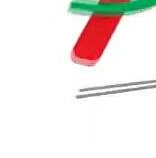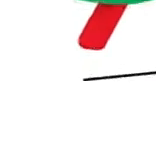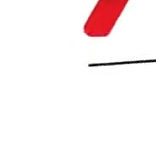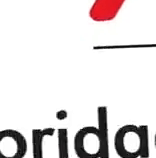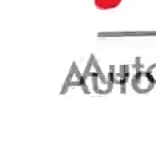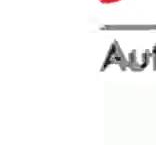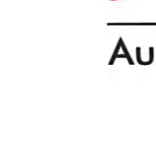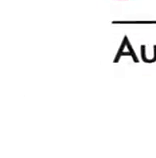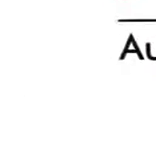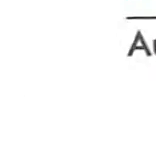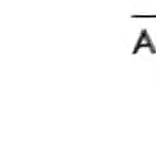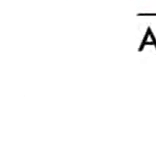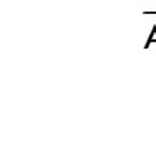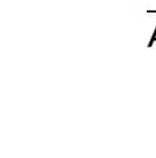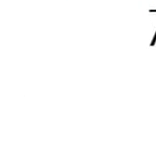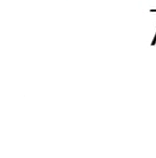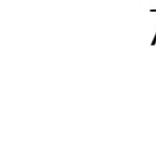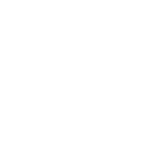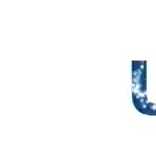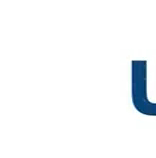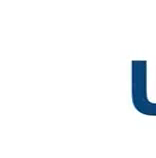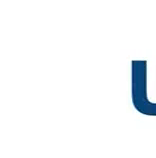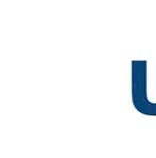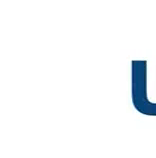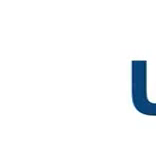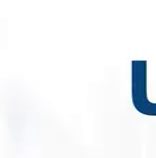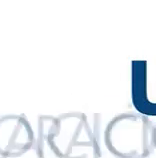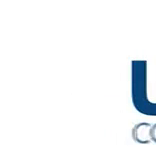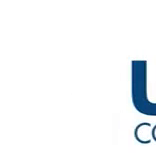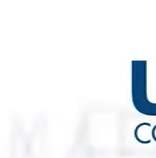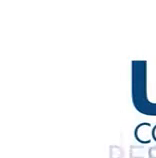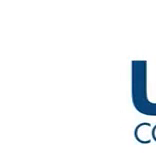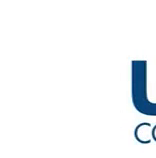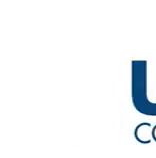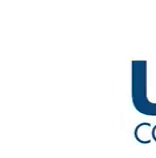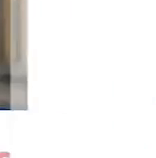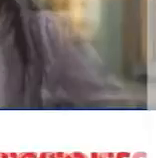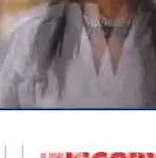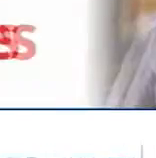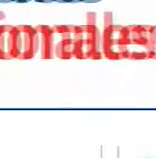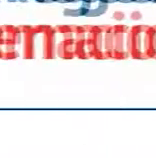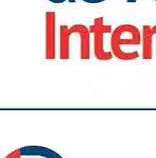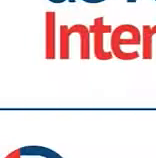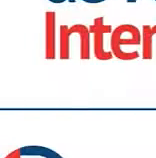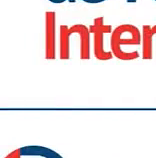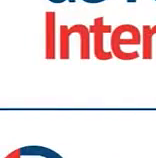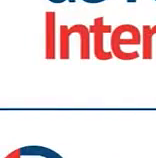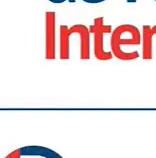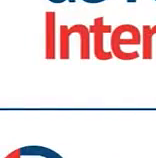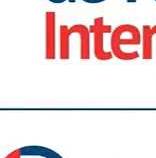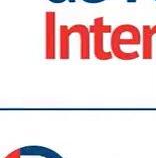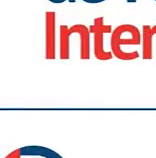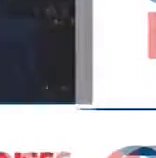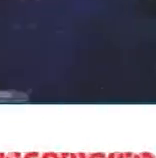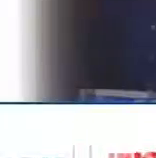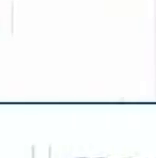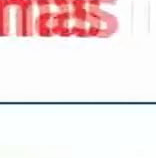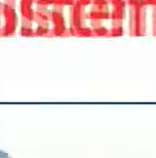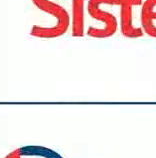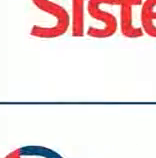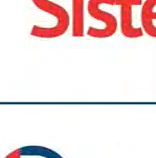Autoridad Nacional de Televisión. En Unirremington está la carrera de tus sueños. Administración de Negocios